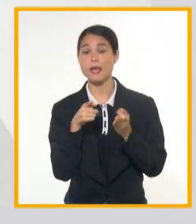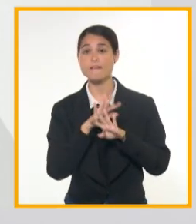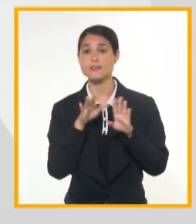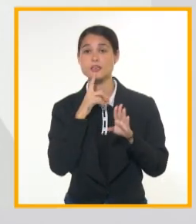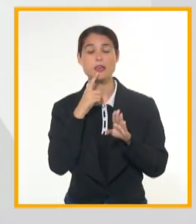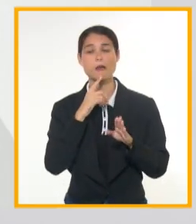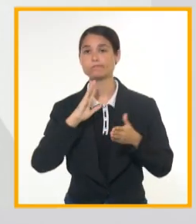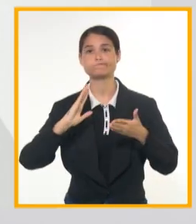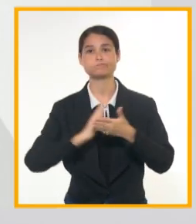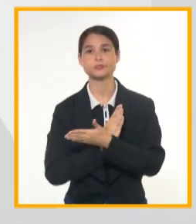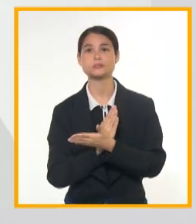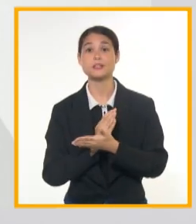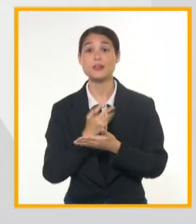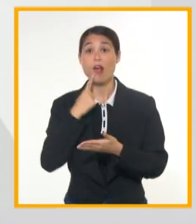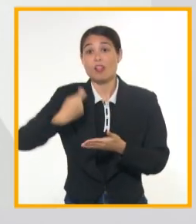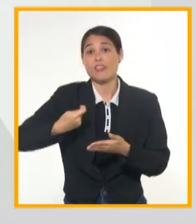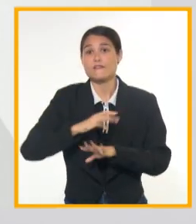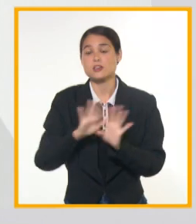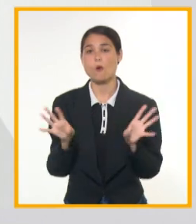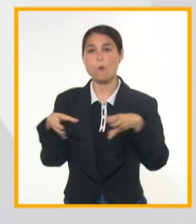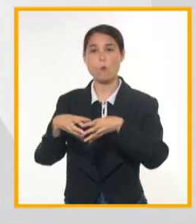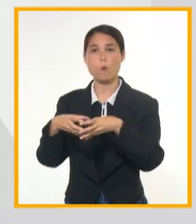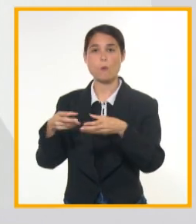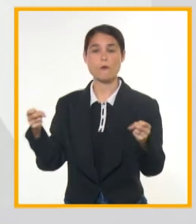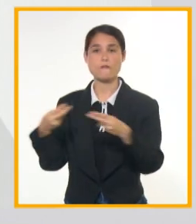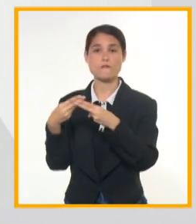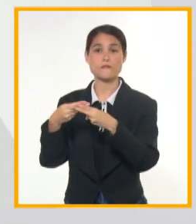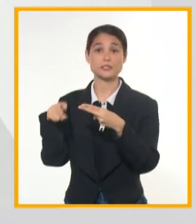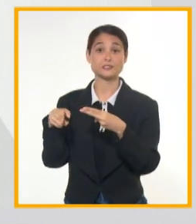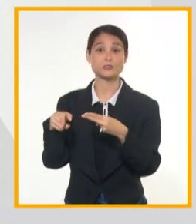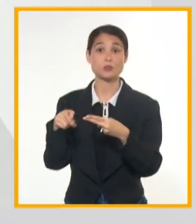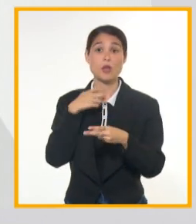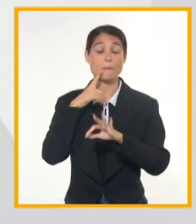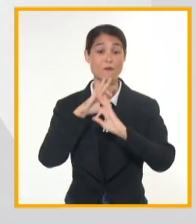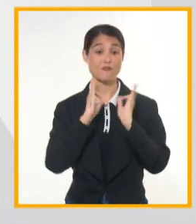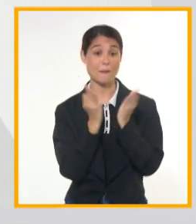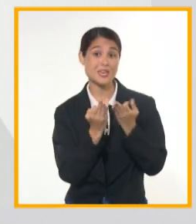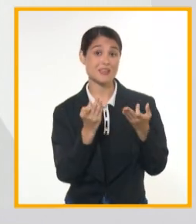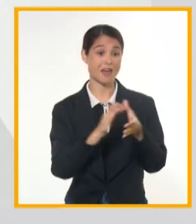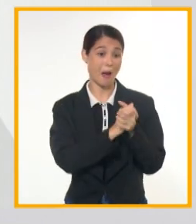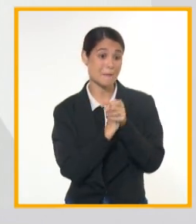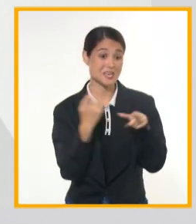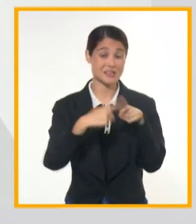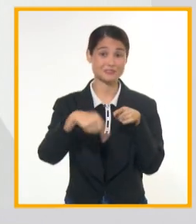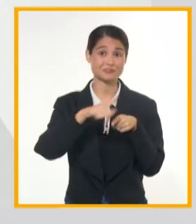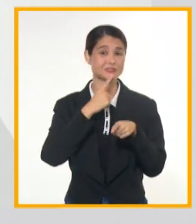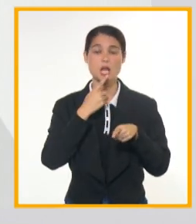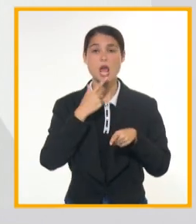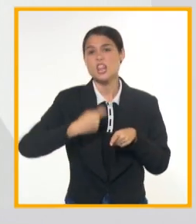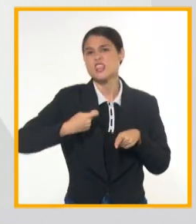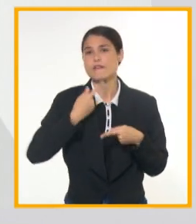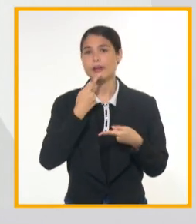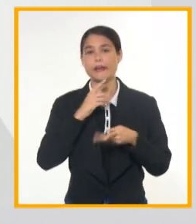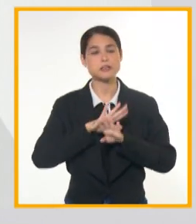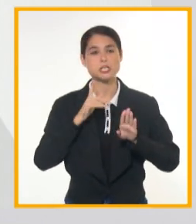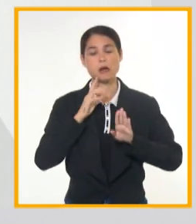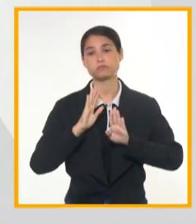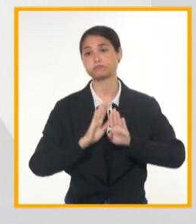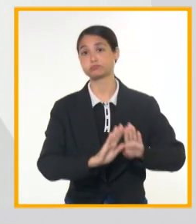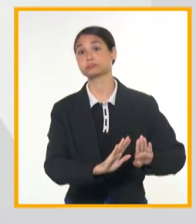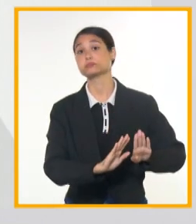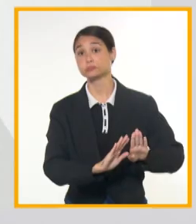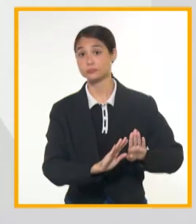nuestros equipos de grandes ligas. Eso es malo para los jugadores, malo para